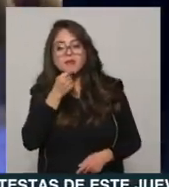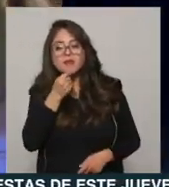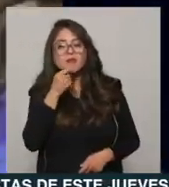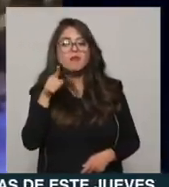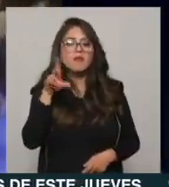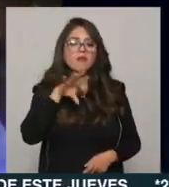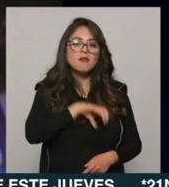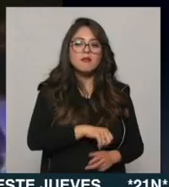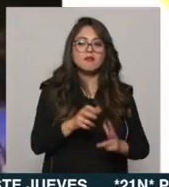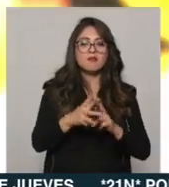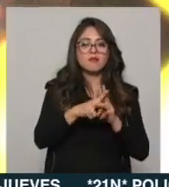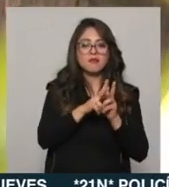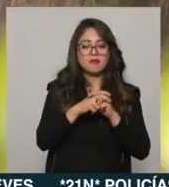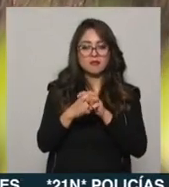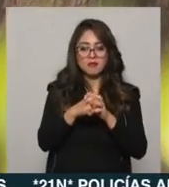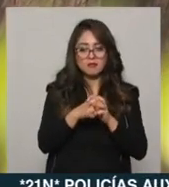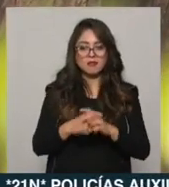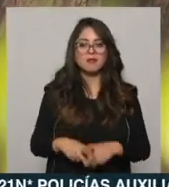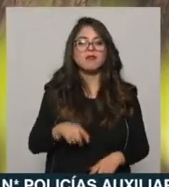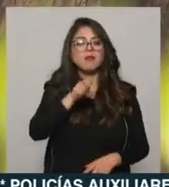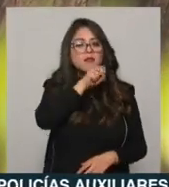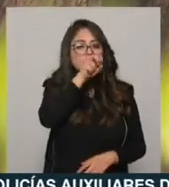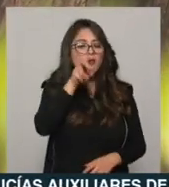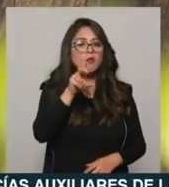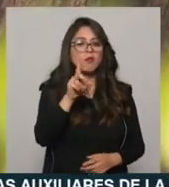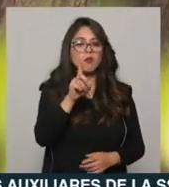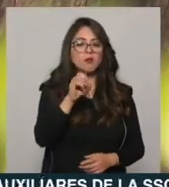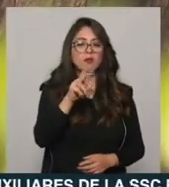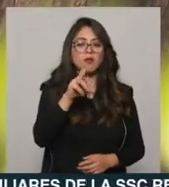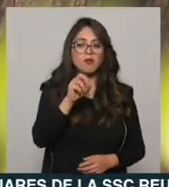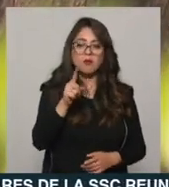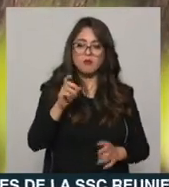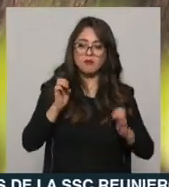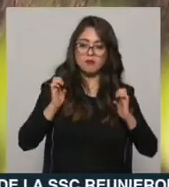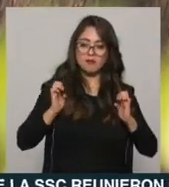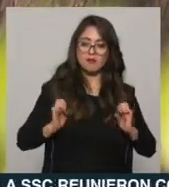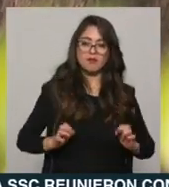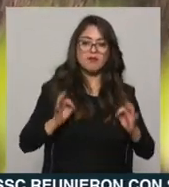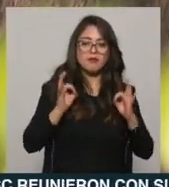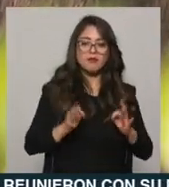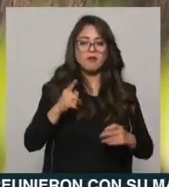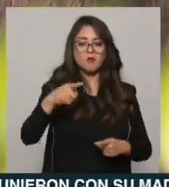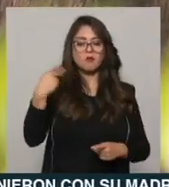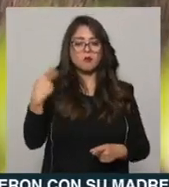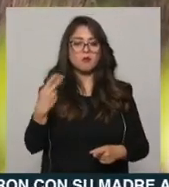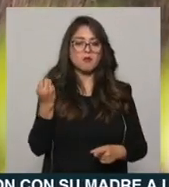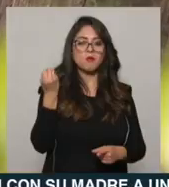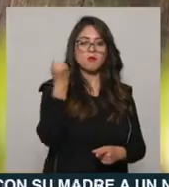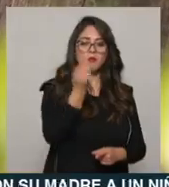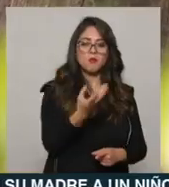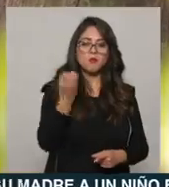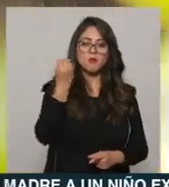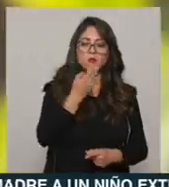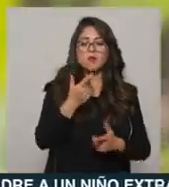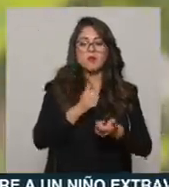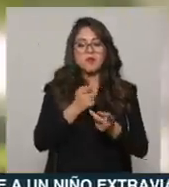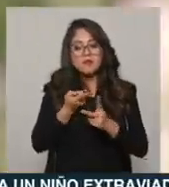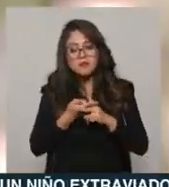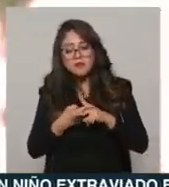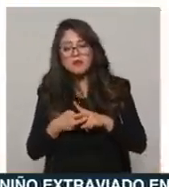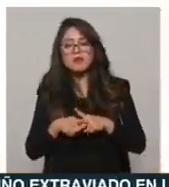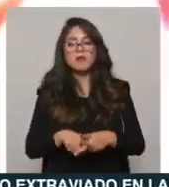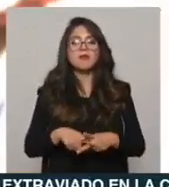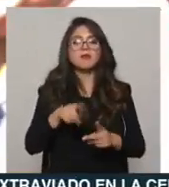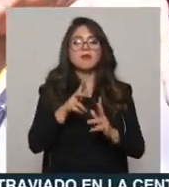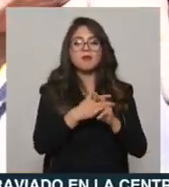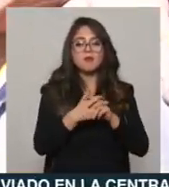de la lucha libre. Dragón Dorado y la Amenaza Elegante fueron algunos de los nombres con los que comenzó en la lucha libre,